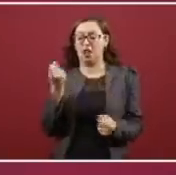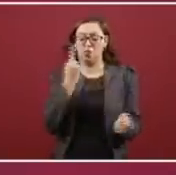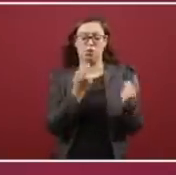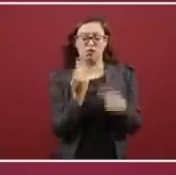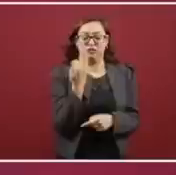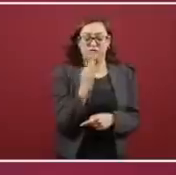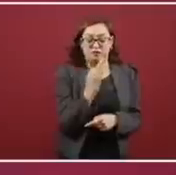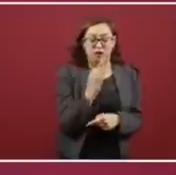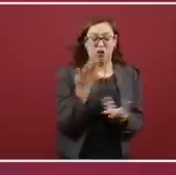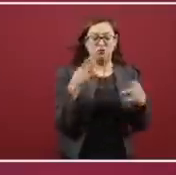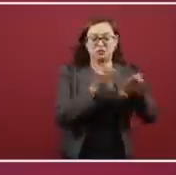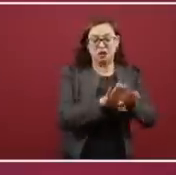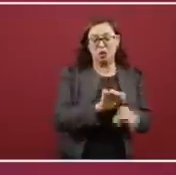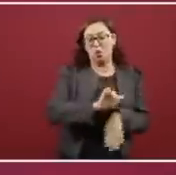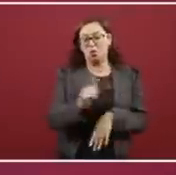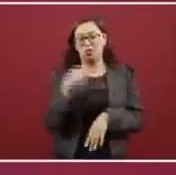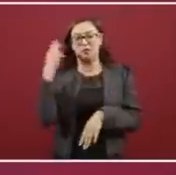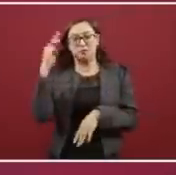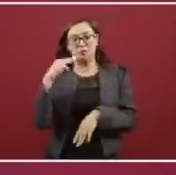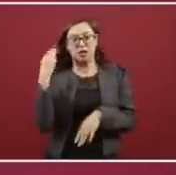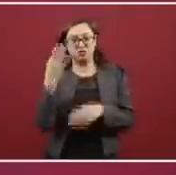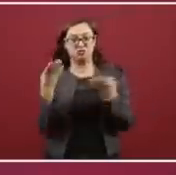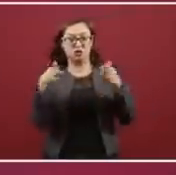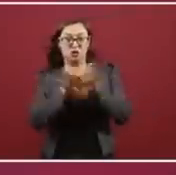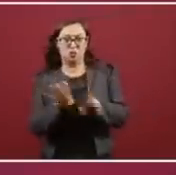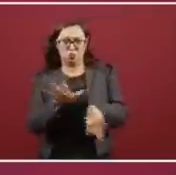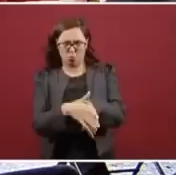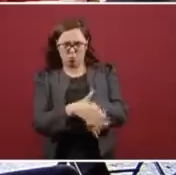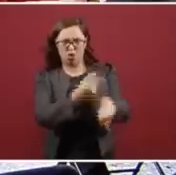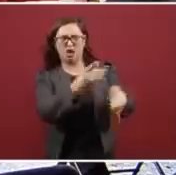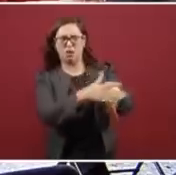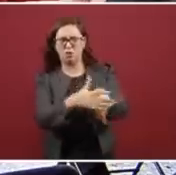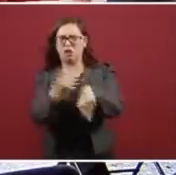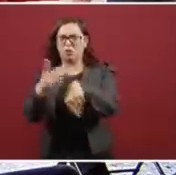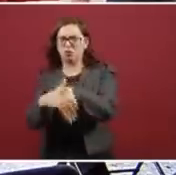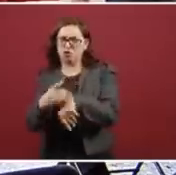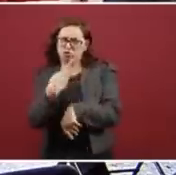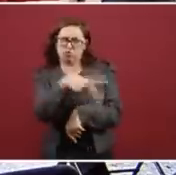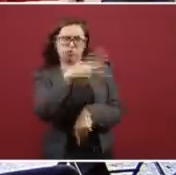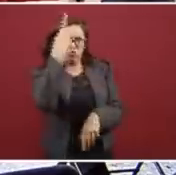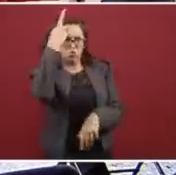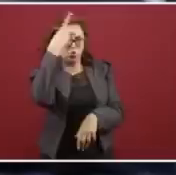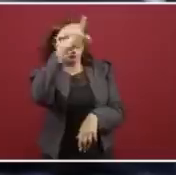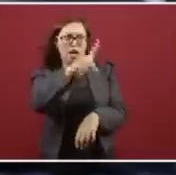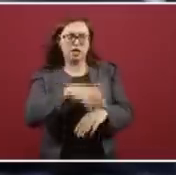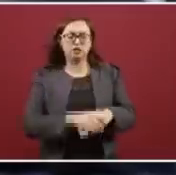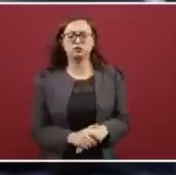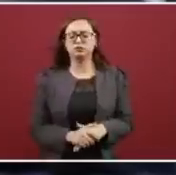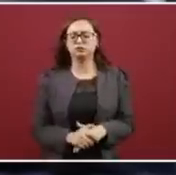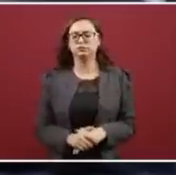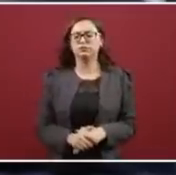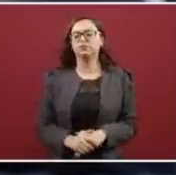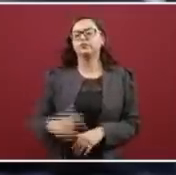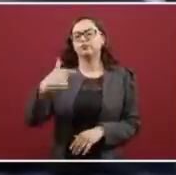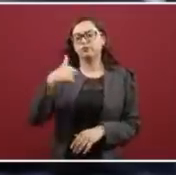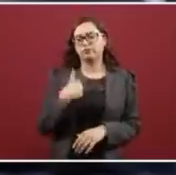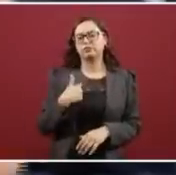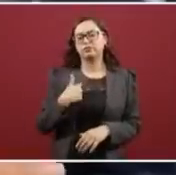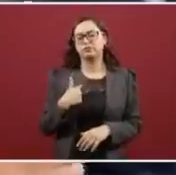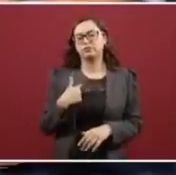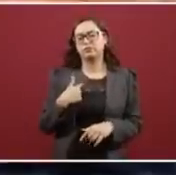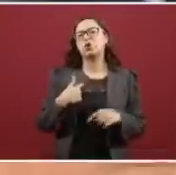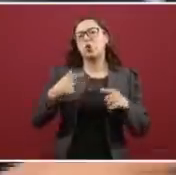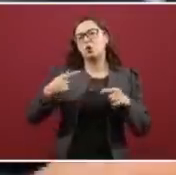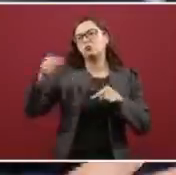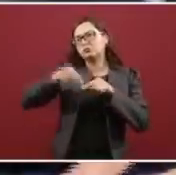otras en marzo pero yo no puedo saber por qué cerraste si tú eres el y si por ejemplo un recorrido por una zona agua chico ley y